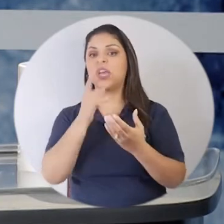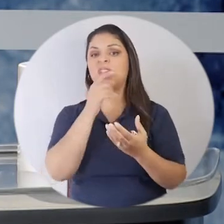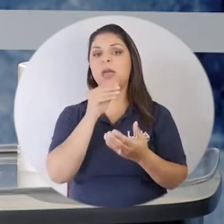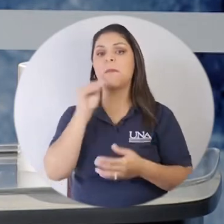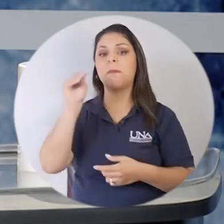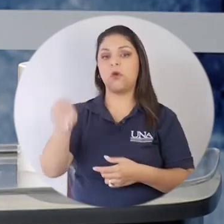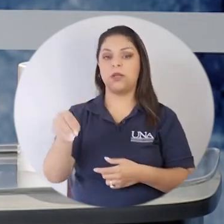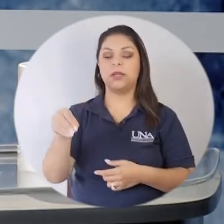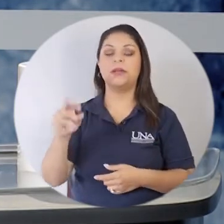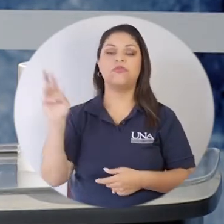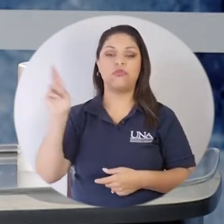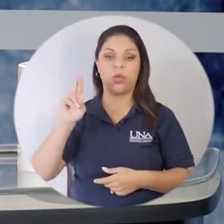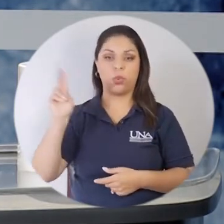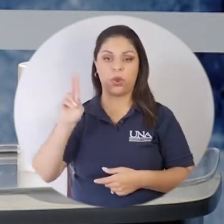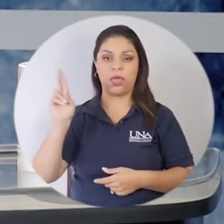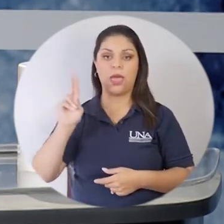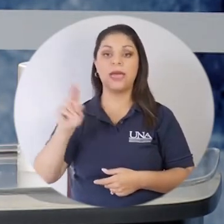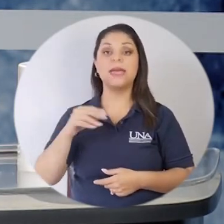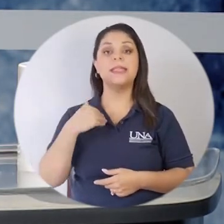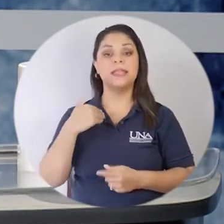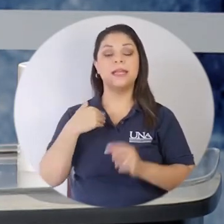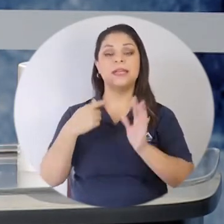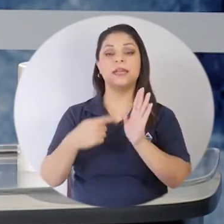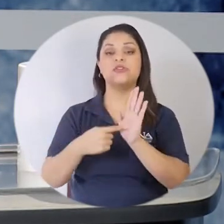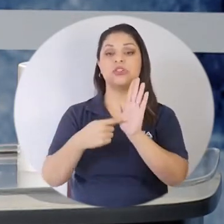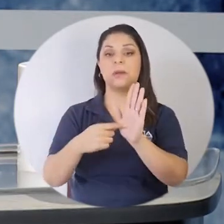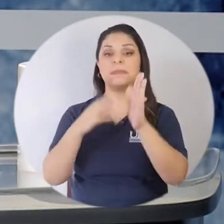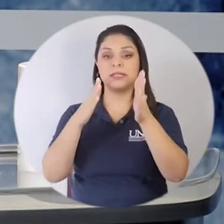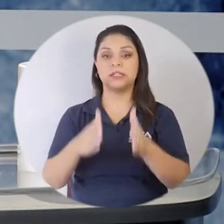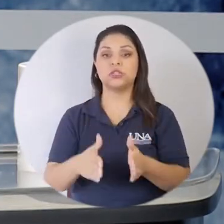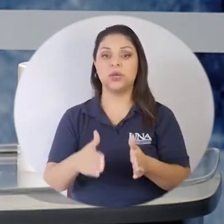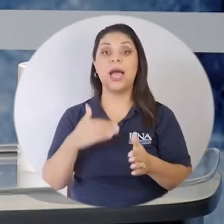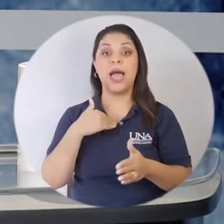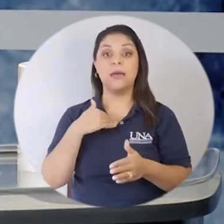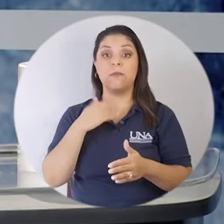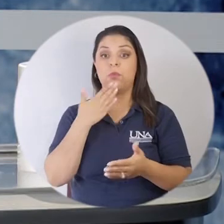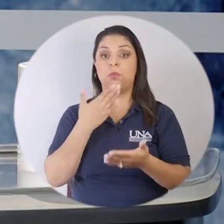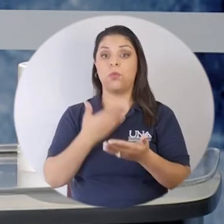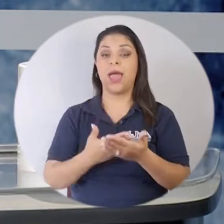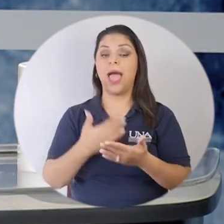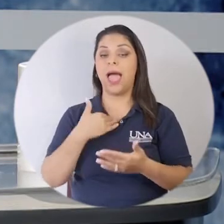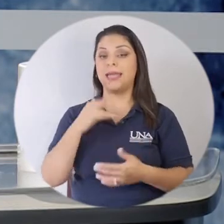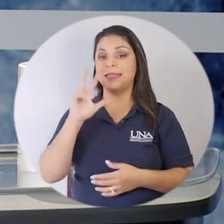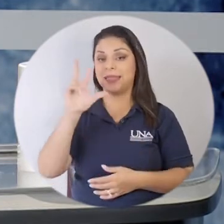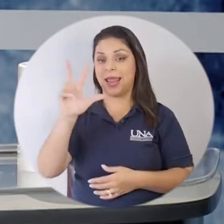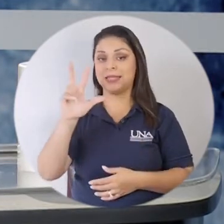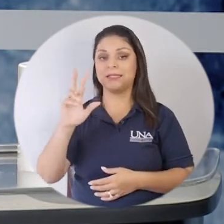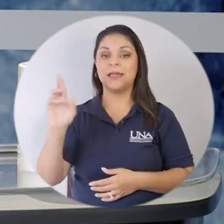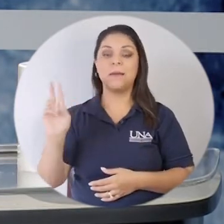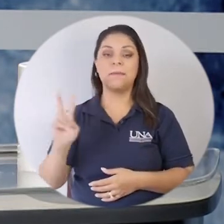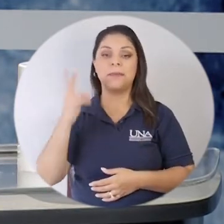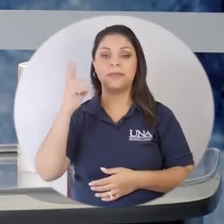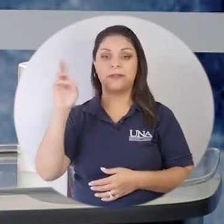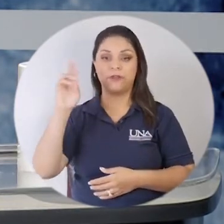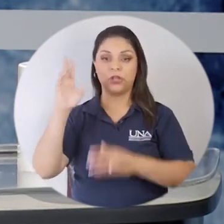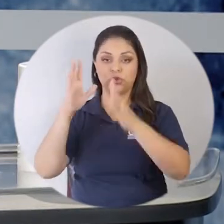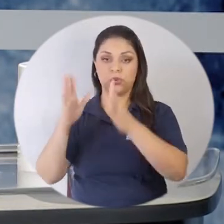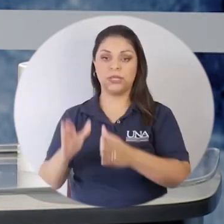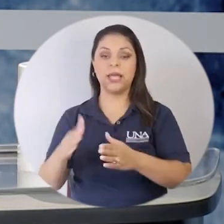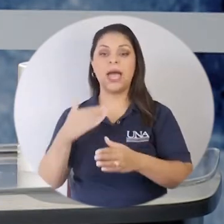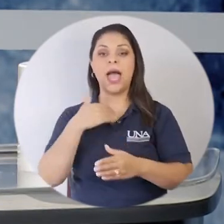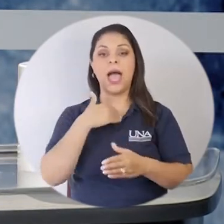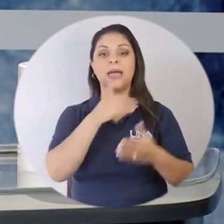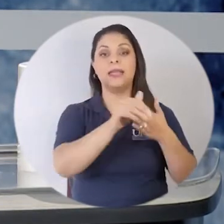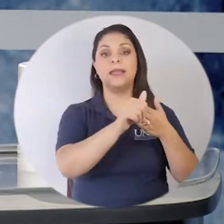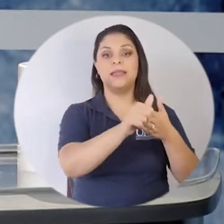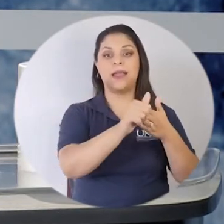rectoría y cuenta con una representación muy estratégica. Participan tres vicerrectorías. Es presidida por la vicerrectoría